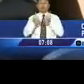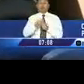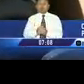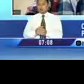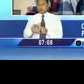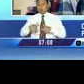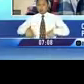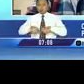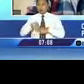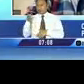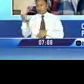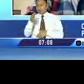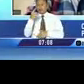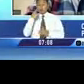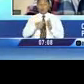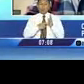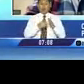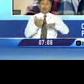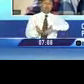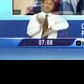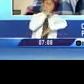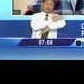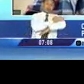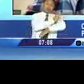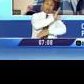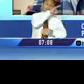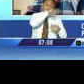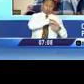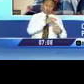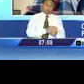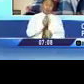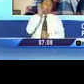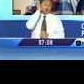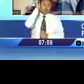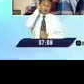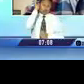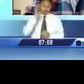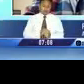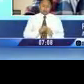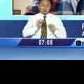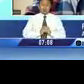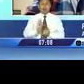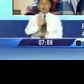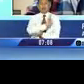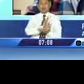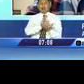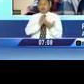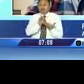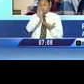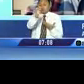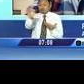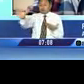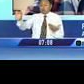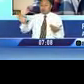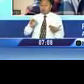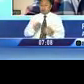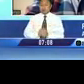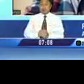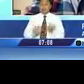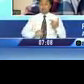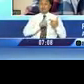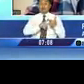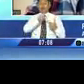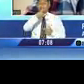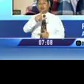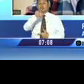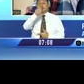ciertas zonas. Por ejemplo, en las elecciones pasadas, Jorge Yunda se representó por los barrios periféricos. La segunda, que fue Lisa